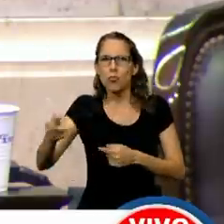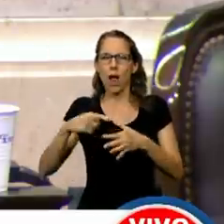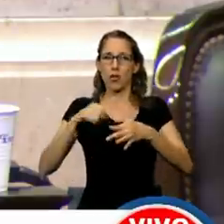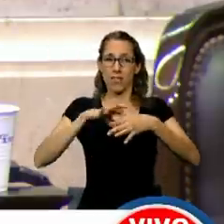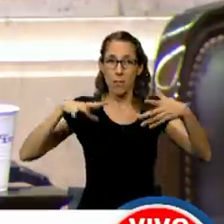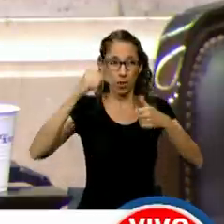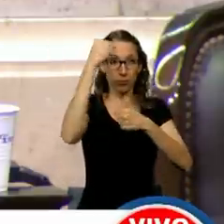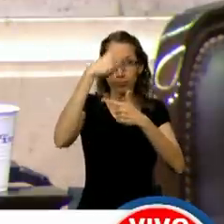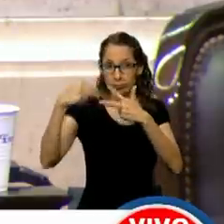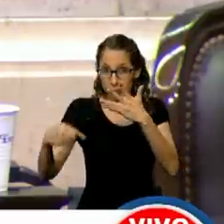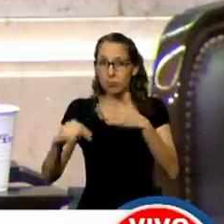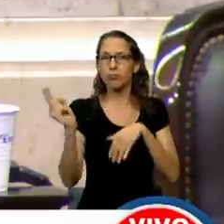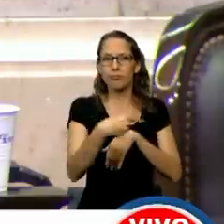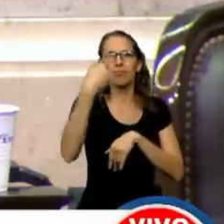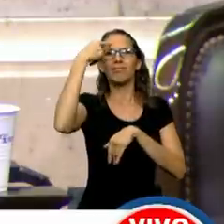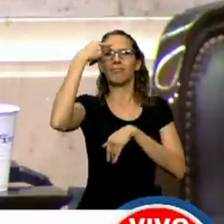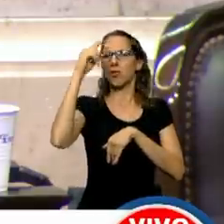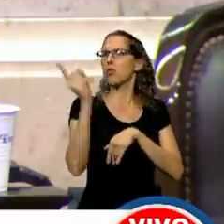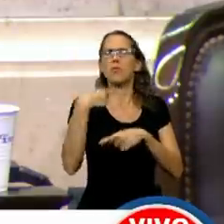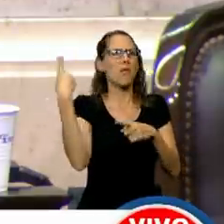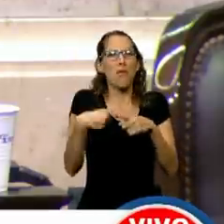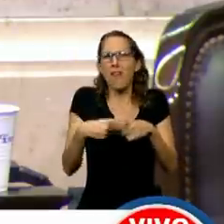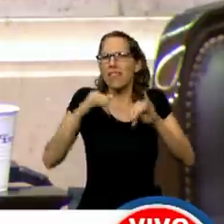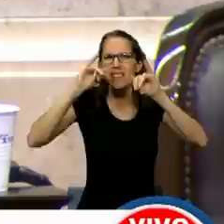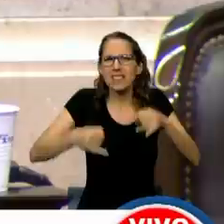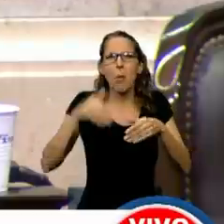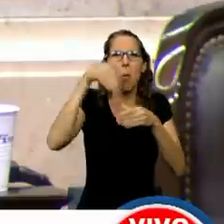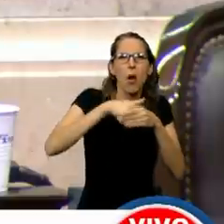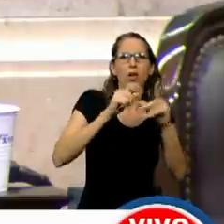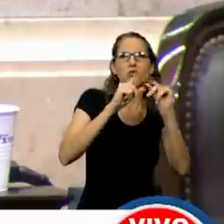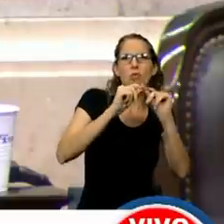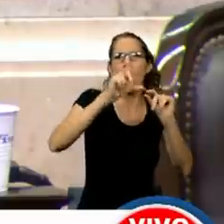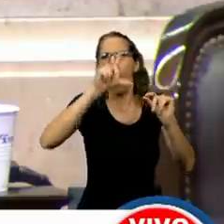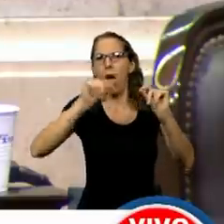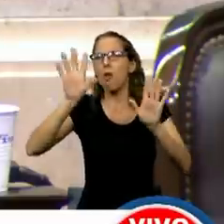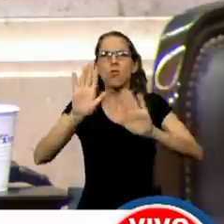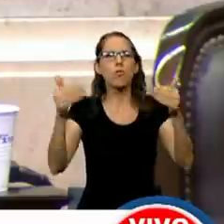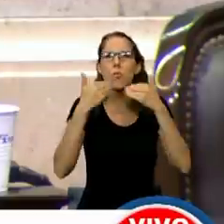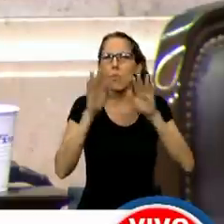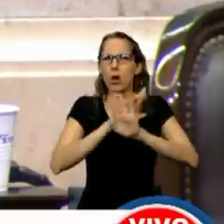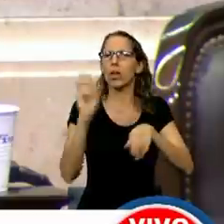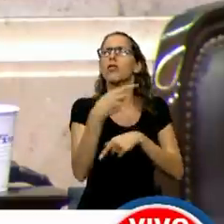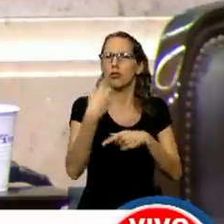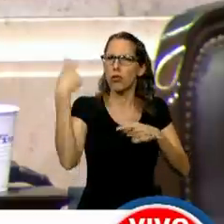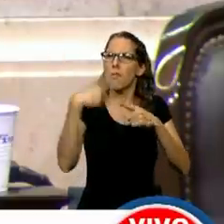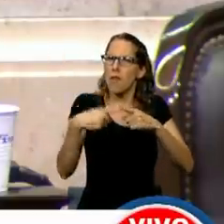festejamos más allá de los resultados electorales espero que comprendan captchas